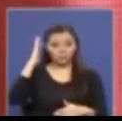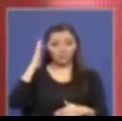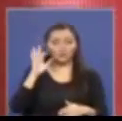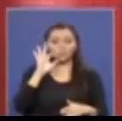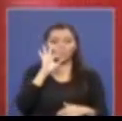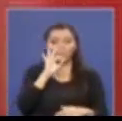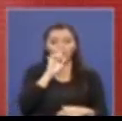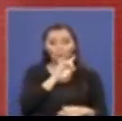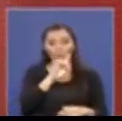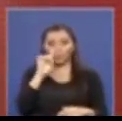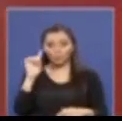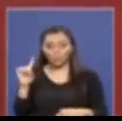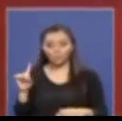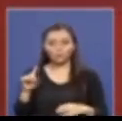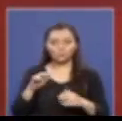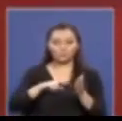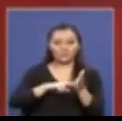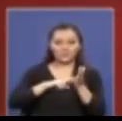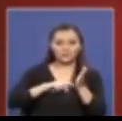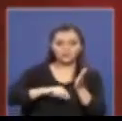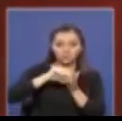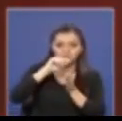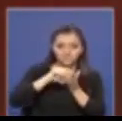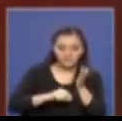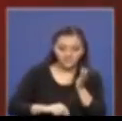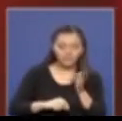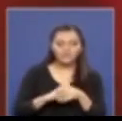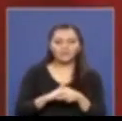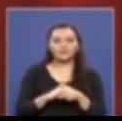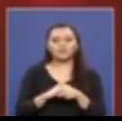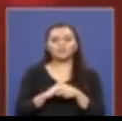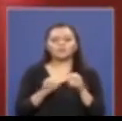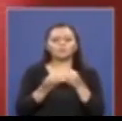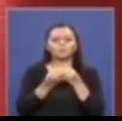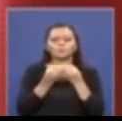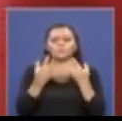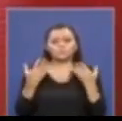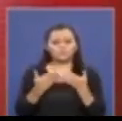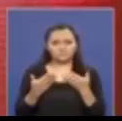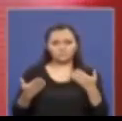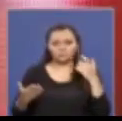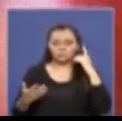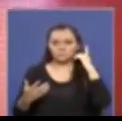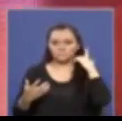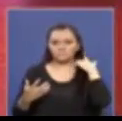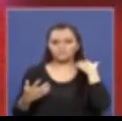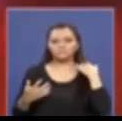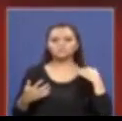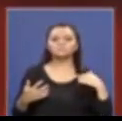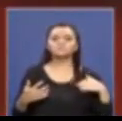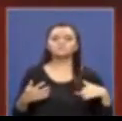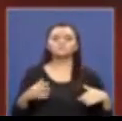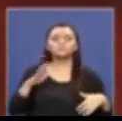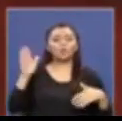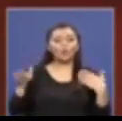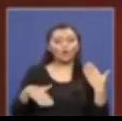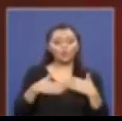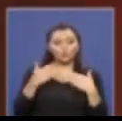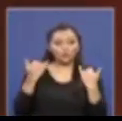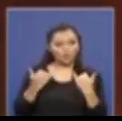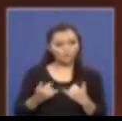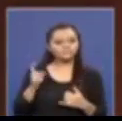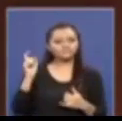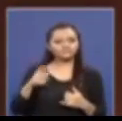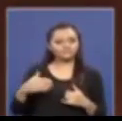ECU 911, registro civil nuevo, cuántas y cuántas cosas. Y todo eso nos da